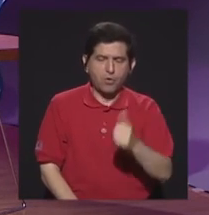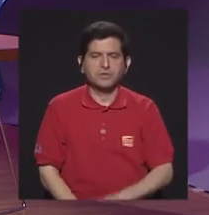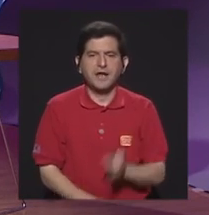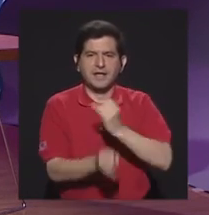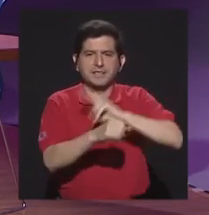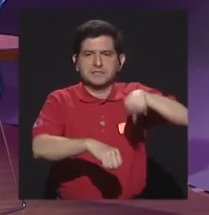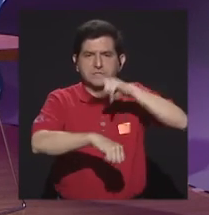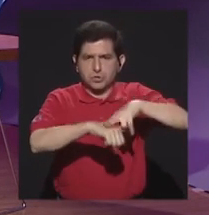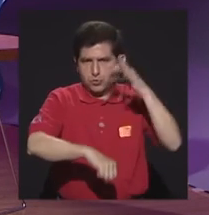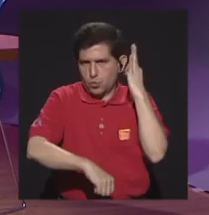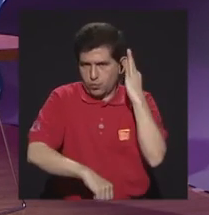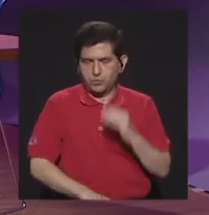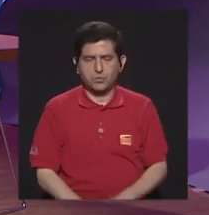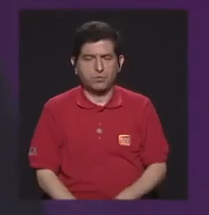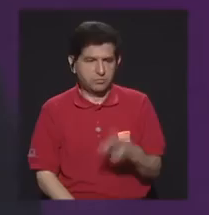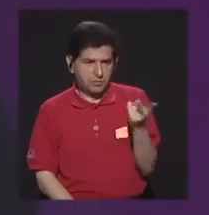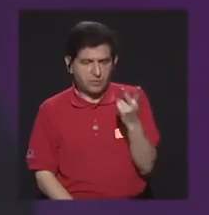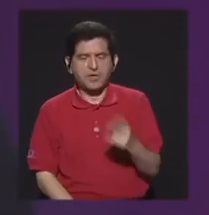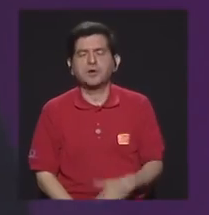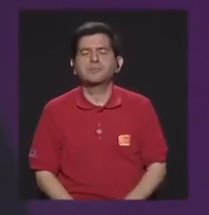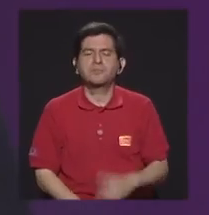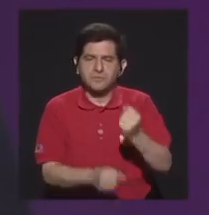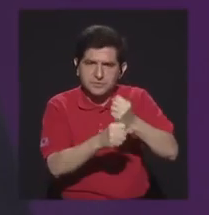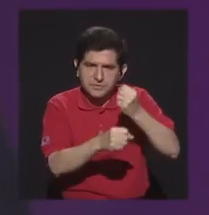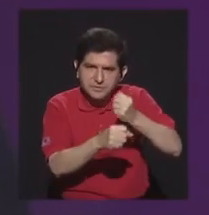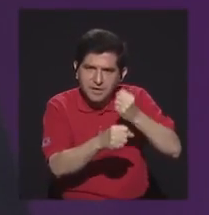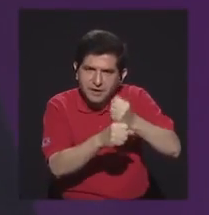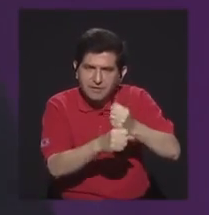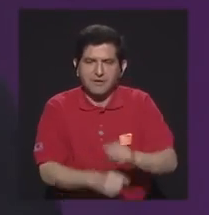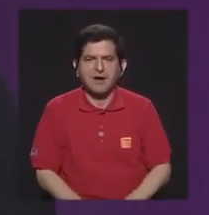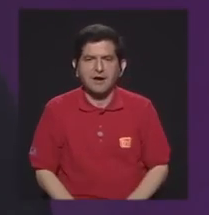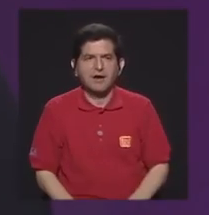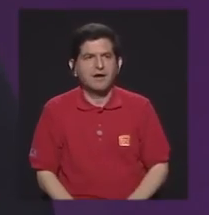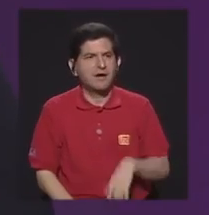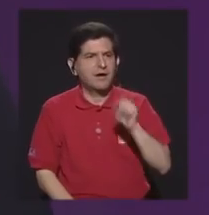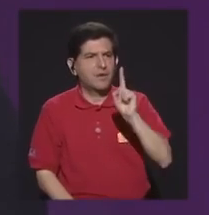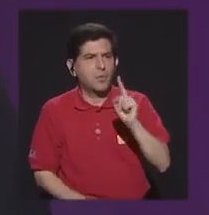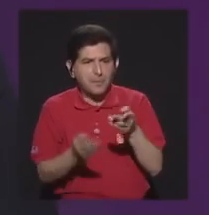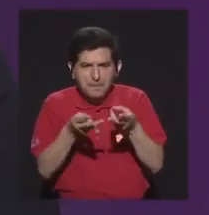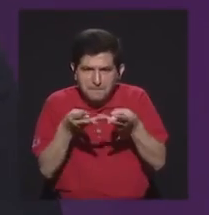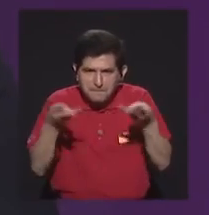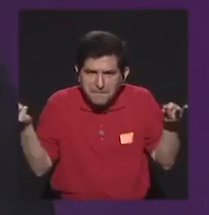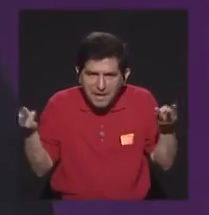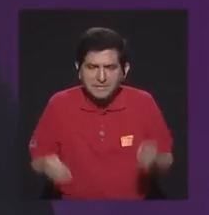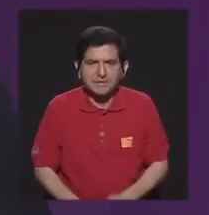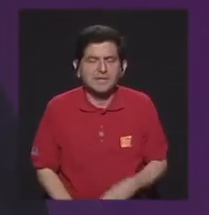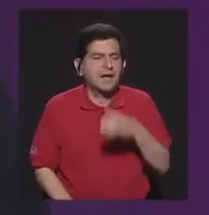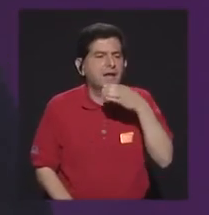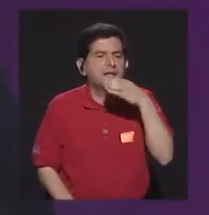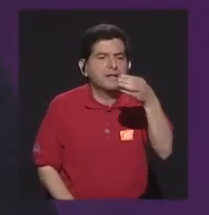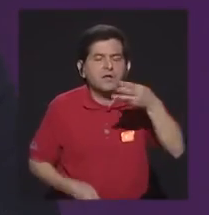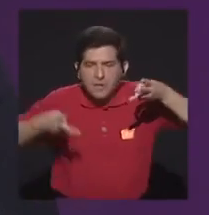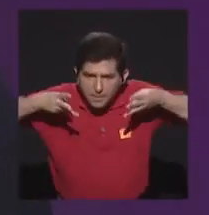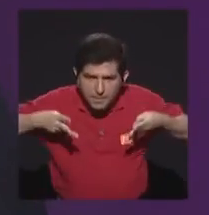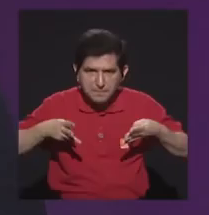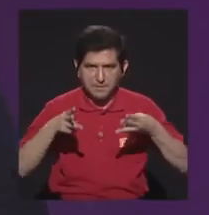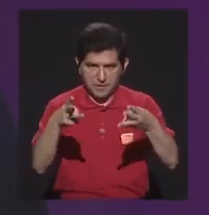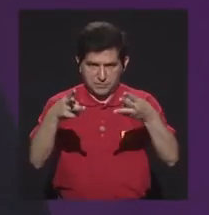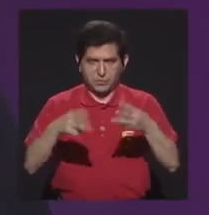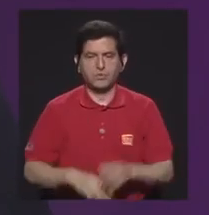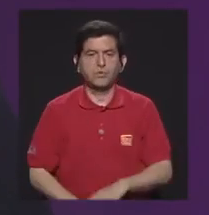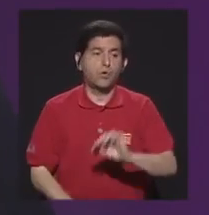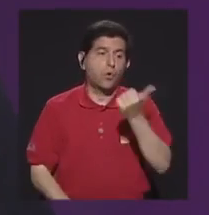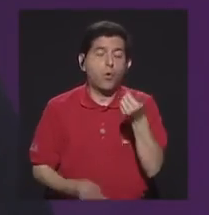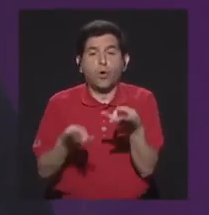INAMU, y con estas estamos elaborando un material de recomendaciones metodológicas